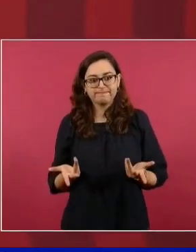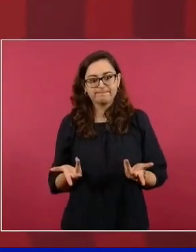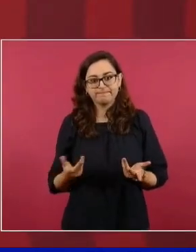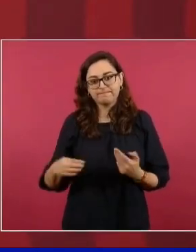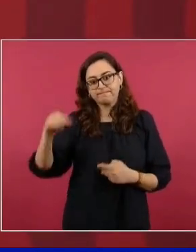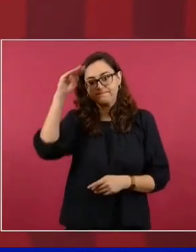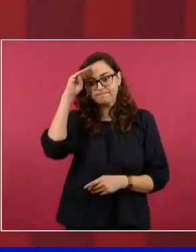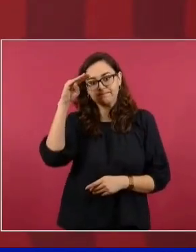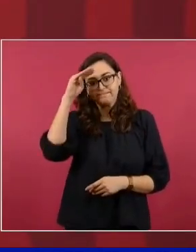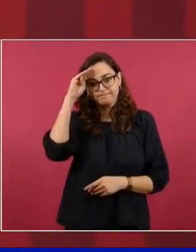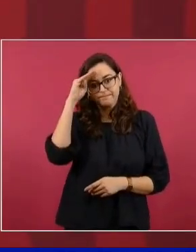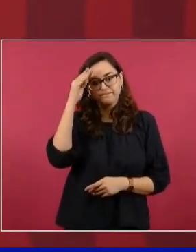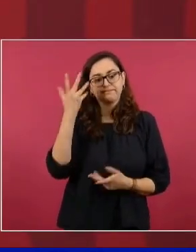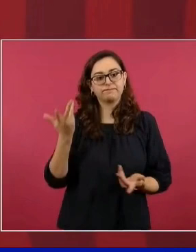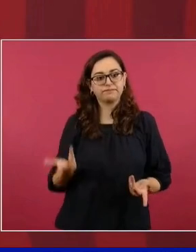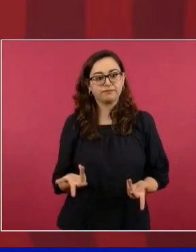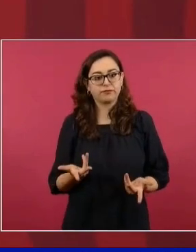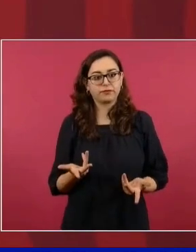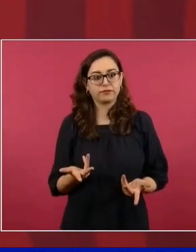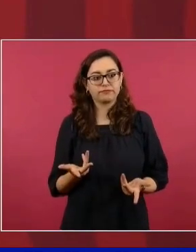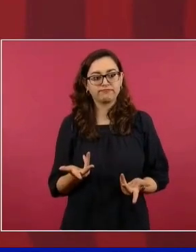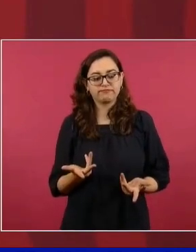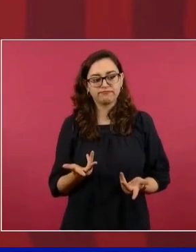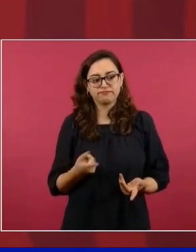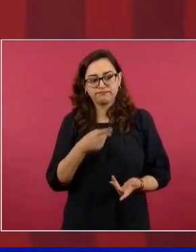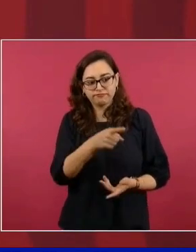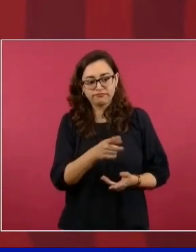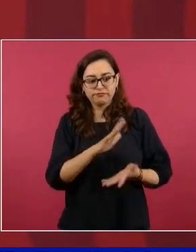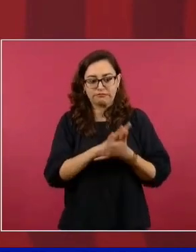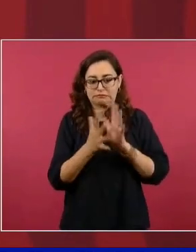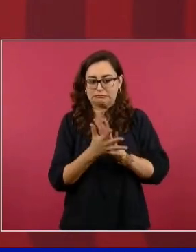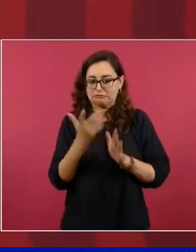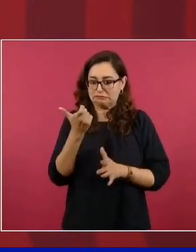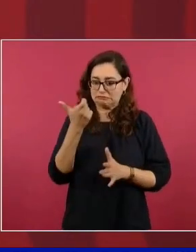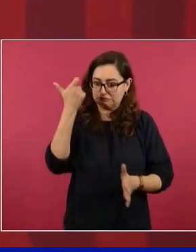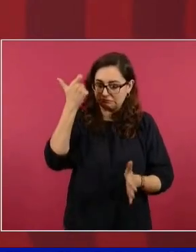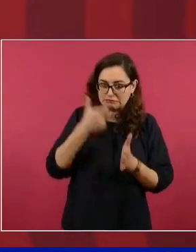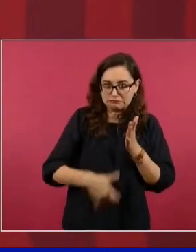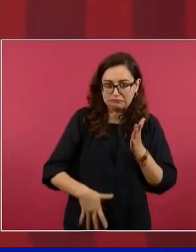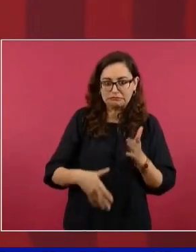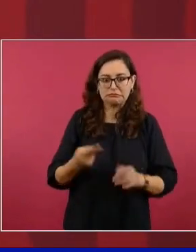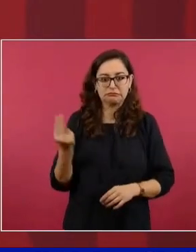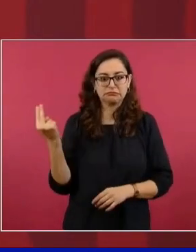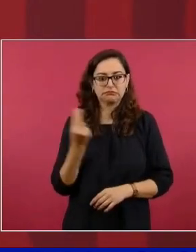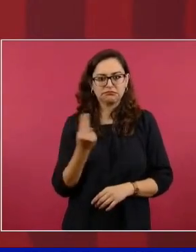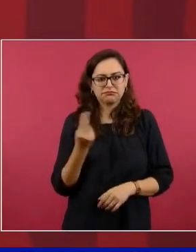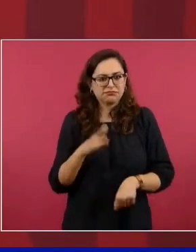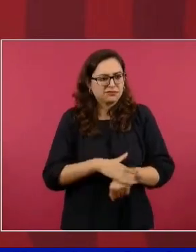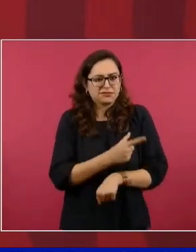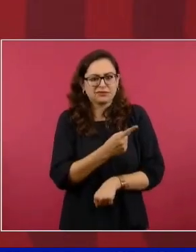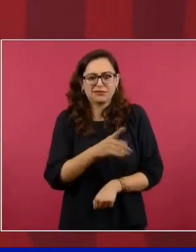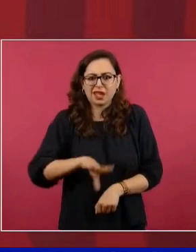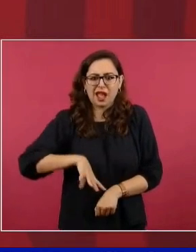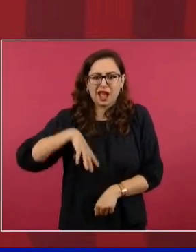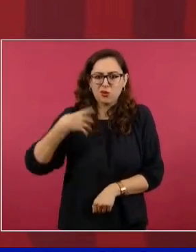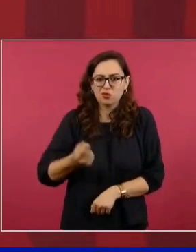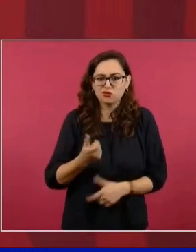una disminución en los precios, sobre todo cuando no se justifica,